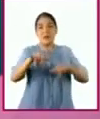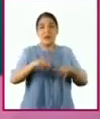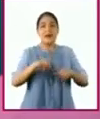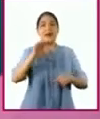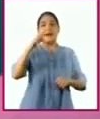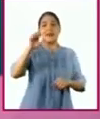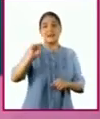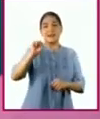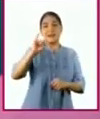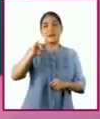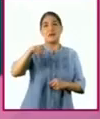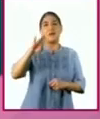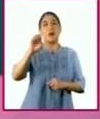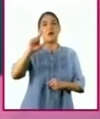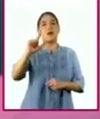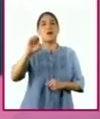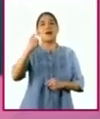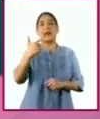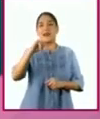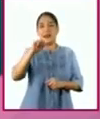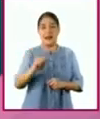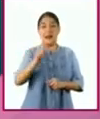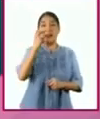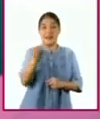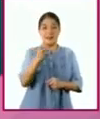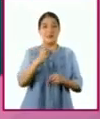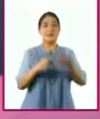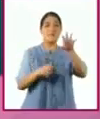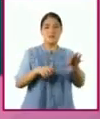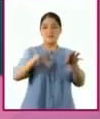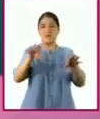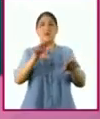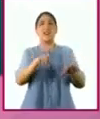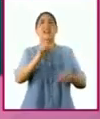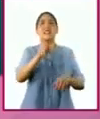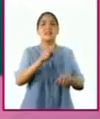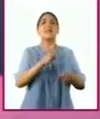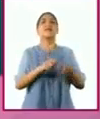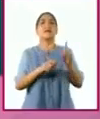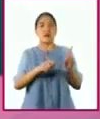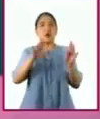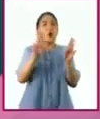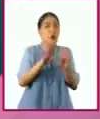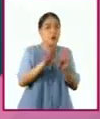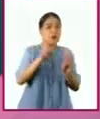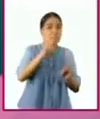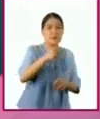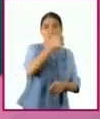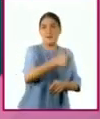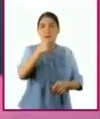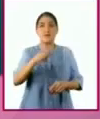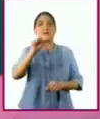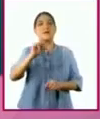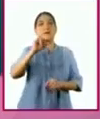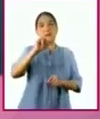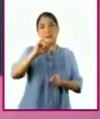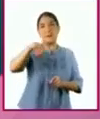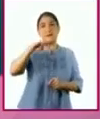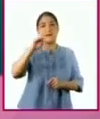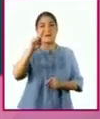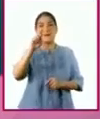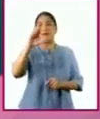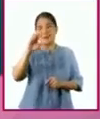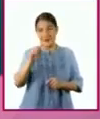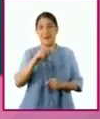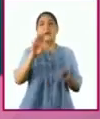encontramos en alguna de las esquinas inferiores. Allí se explica el significado de cada uno de los símbolos utilizados en el